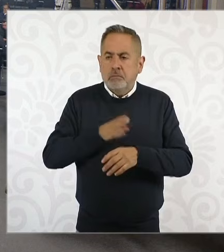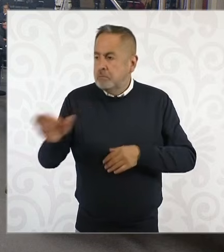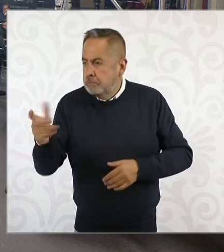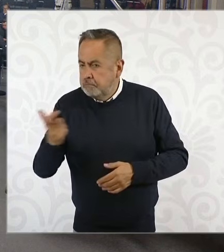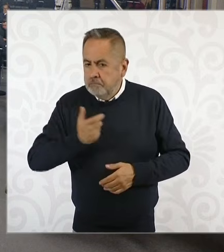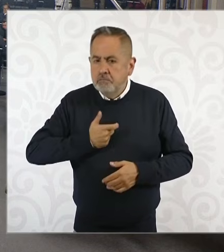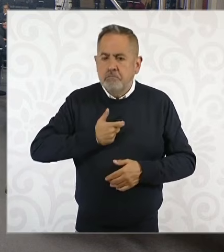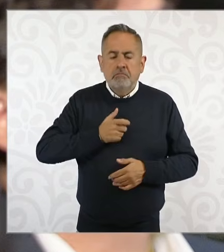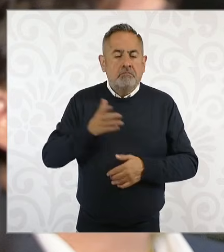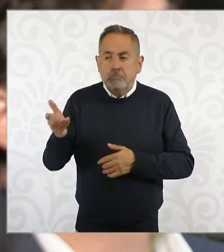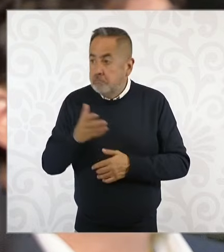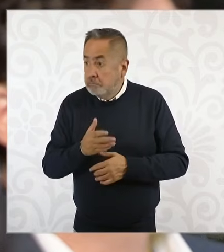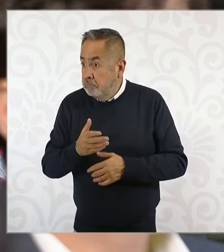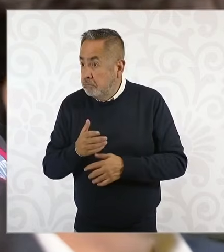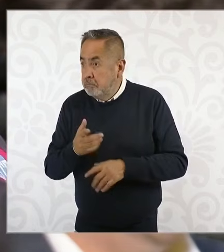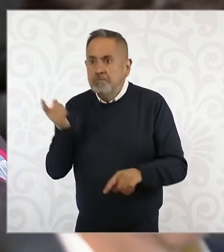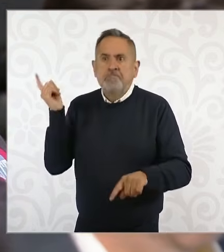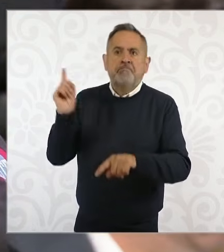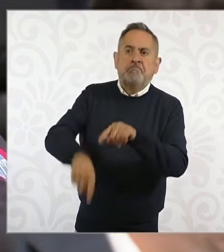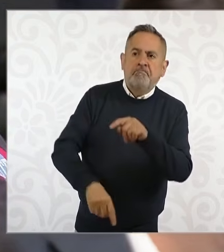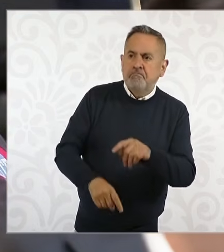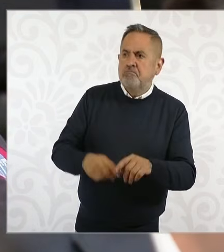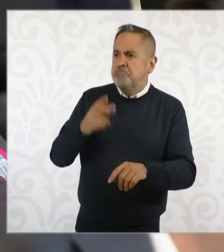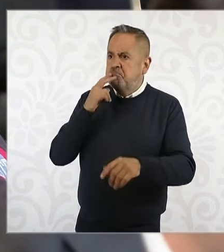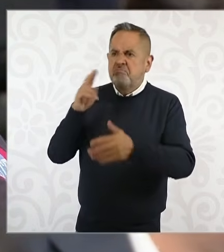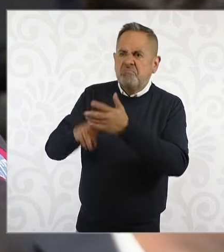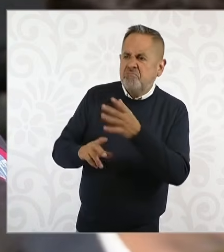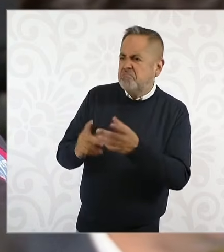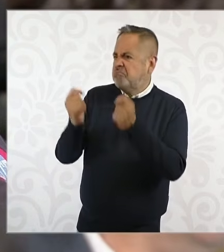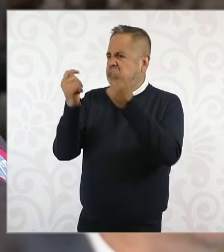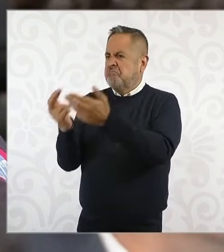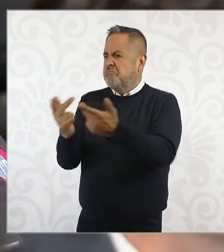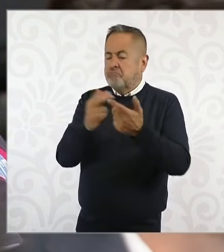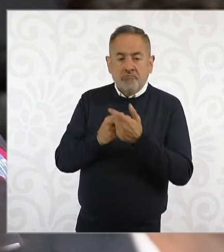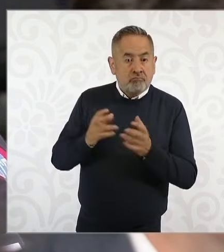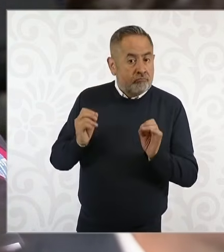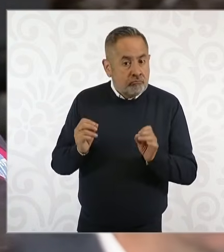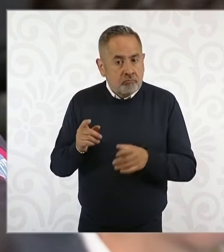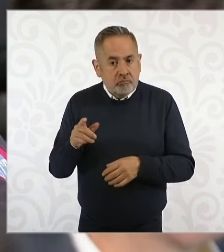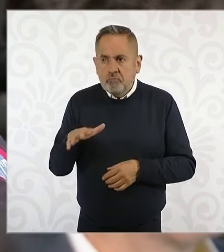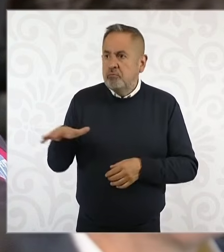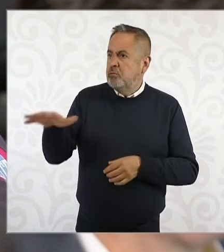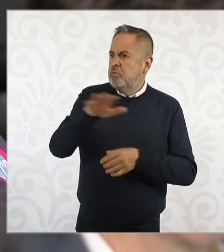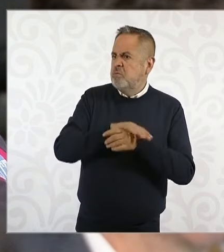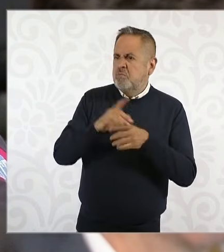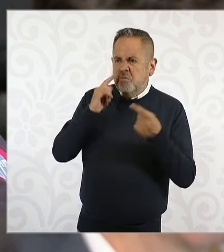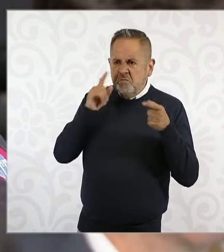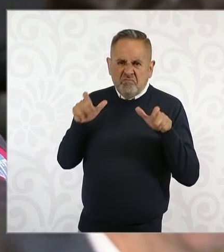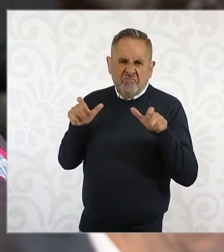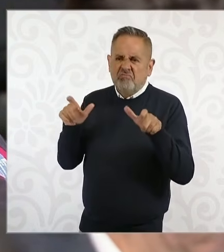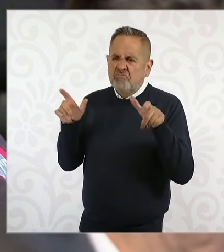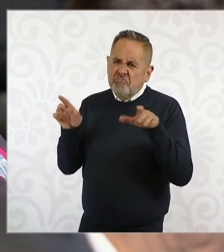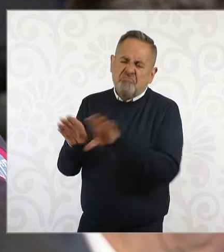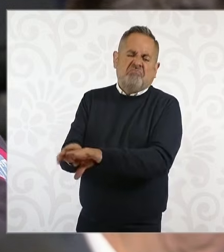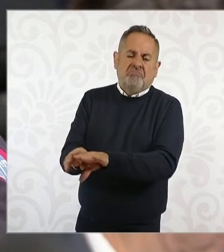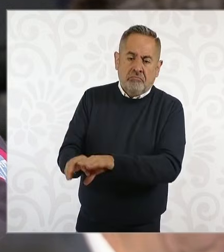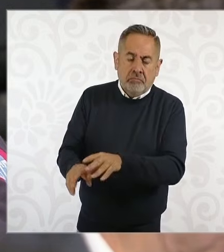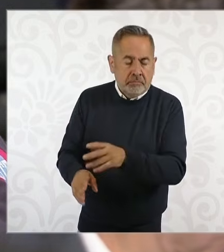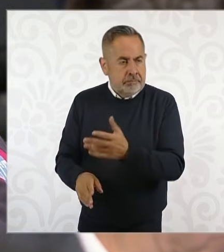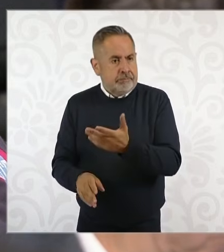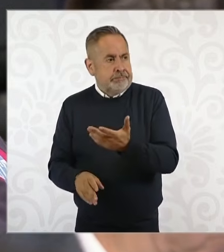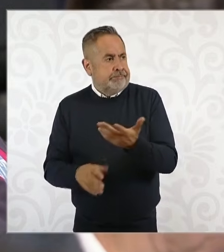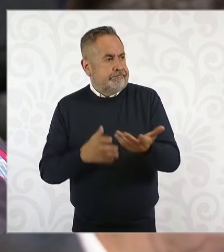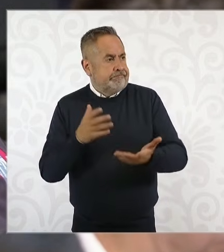Se basan en la cancelación de bombas o incluso las gasolineras completas o gaseras, con el argumento de